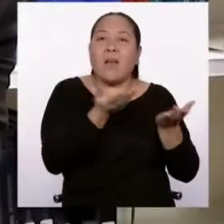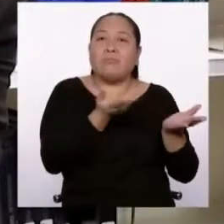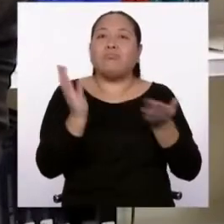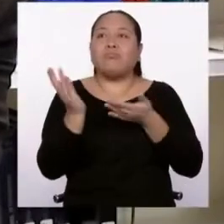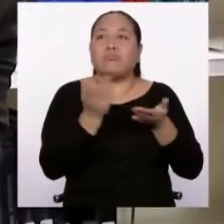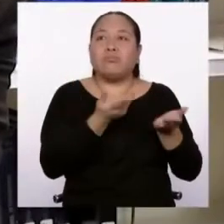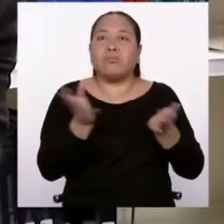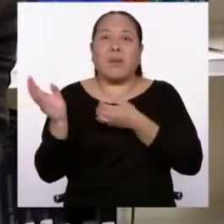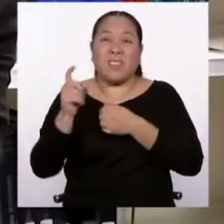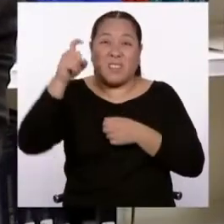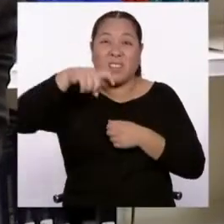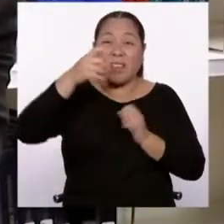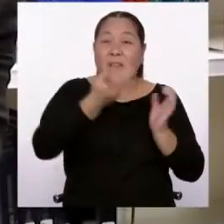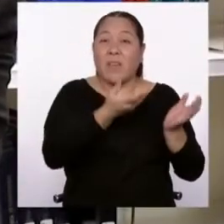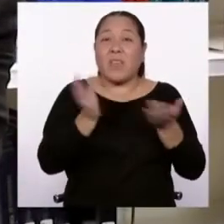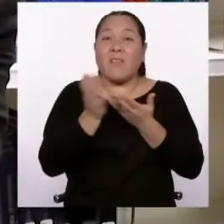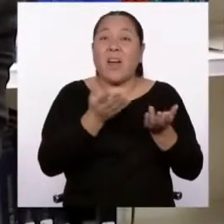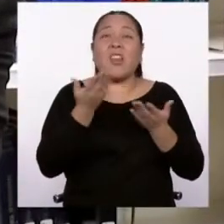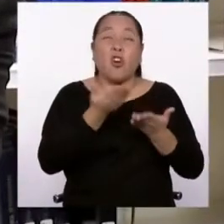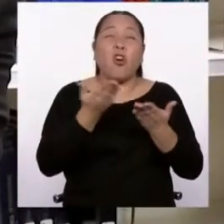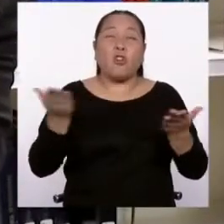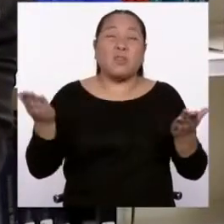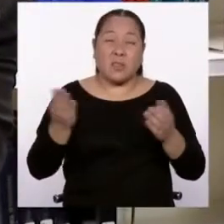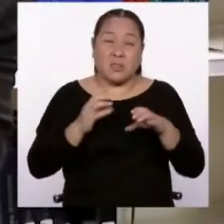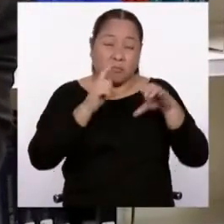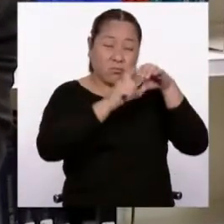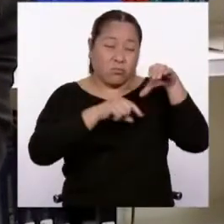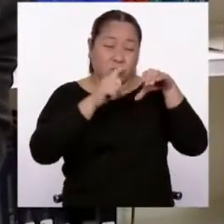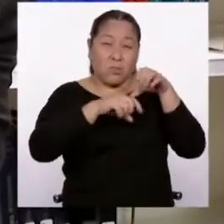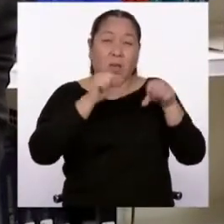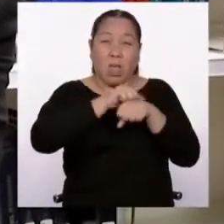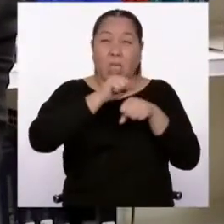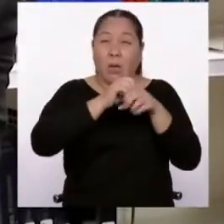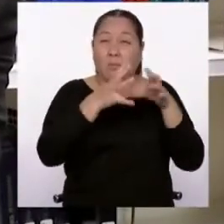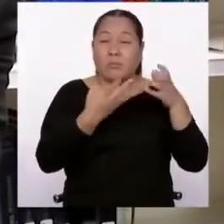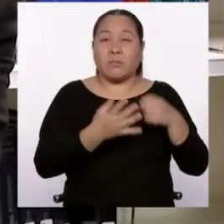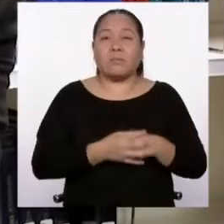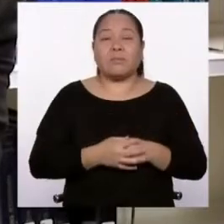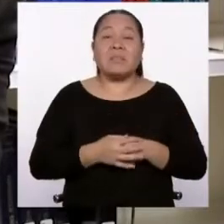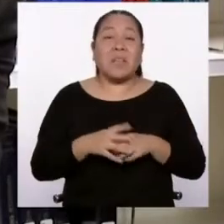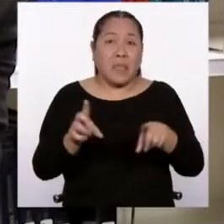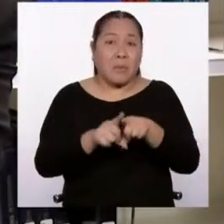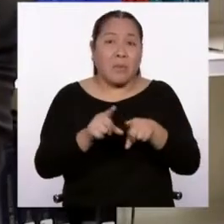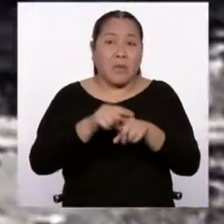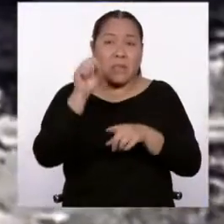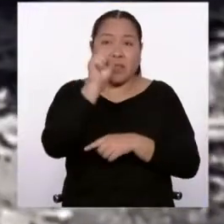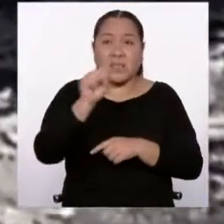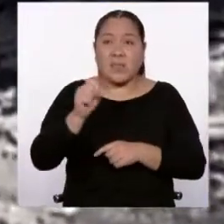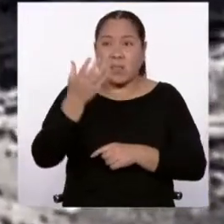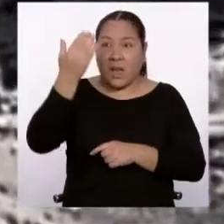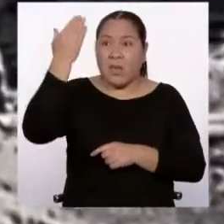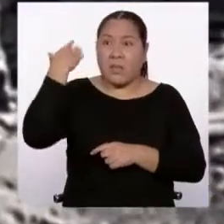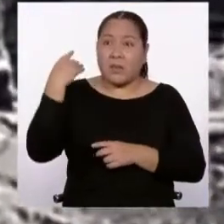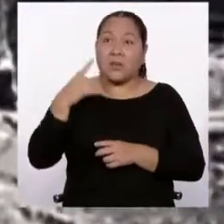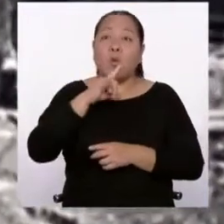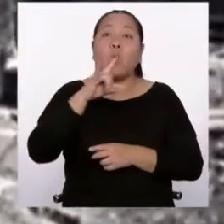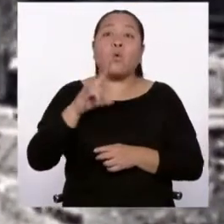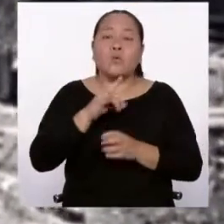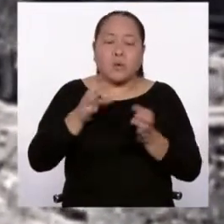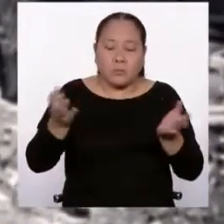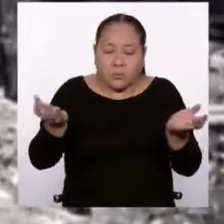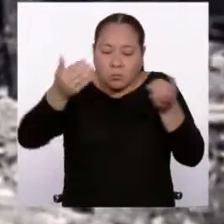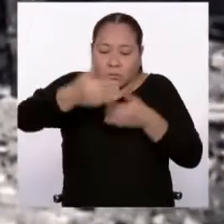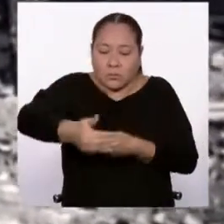más acuciante. De hecho, ya en siglos anteriores se habían utilizado vagones con